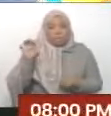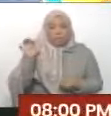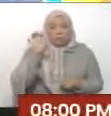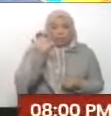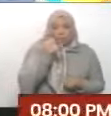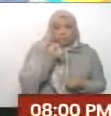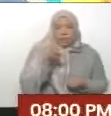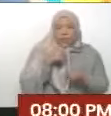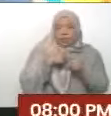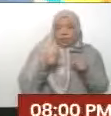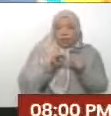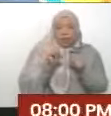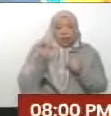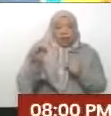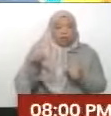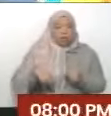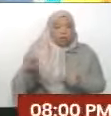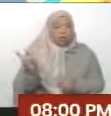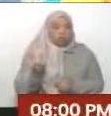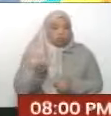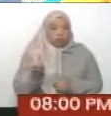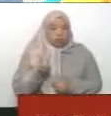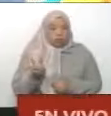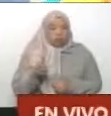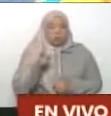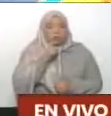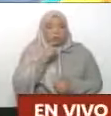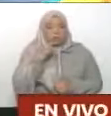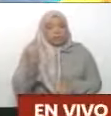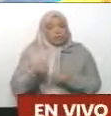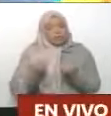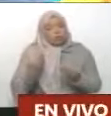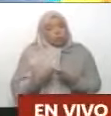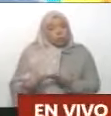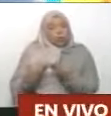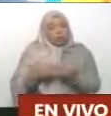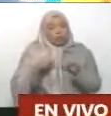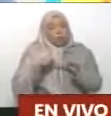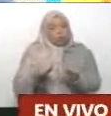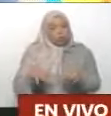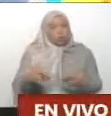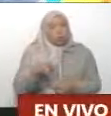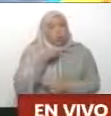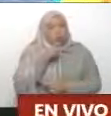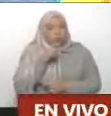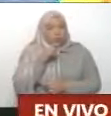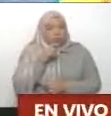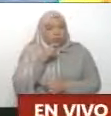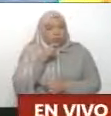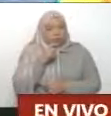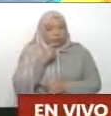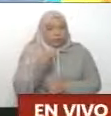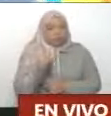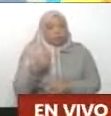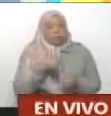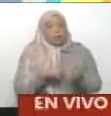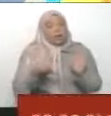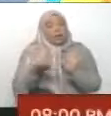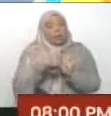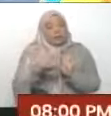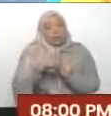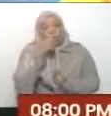que el bachillerato productivo tiene dos titulaciones. Tiene una titulación de la educación media y tiene una titulación de